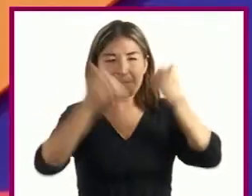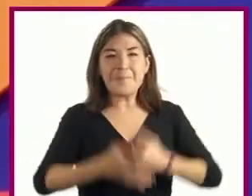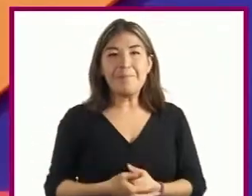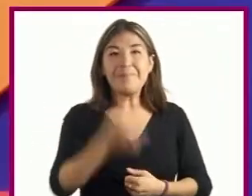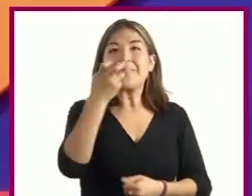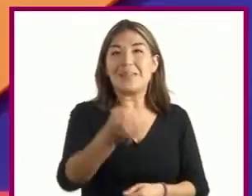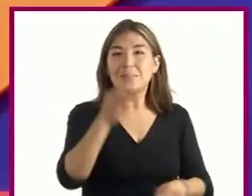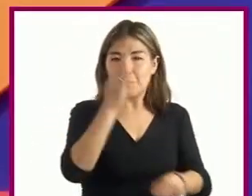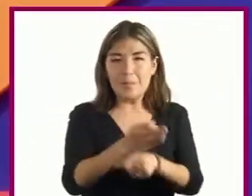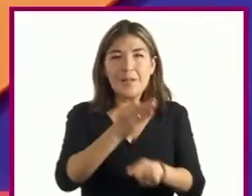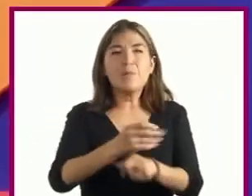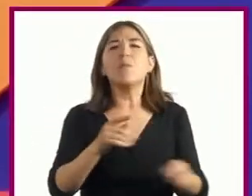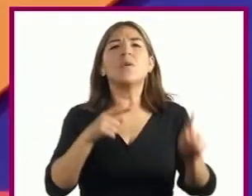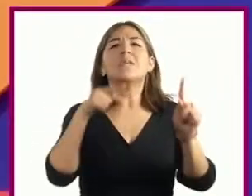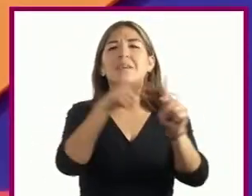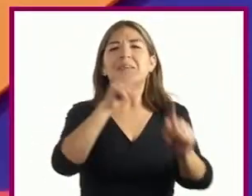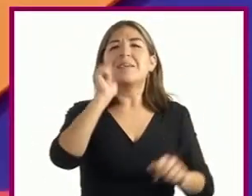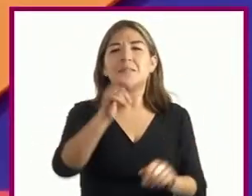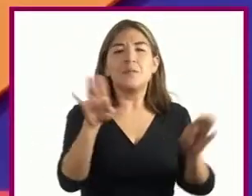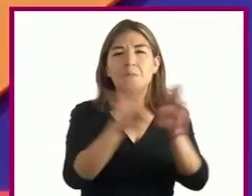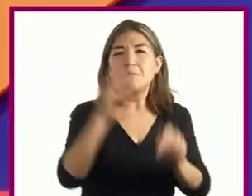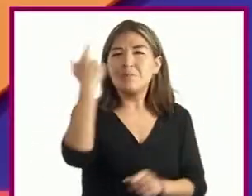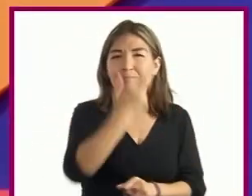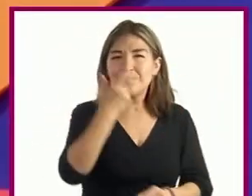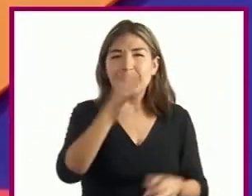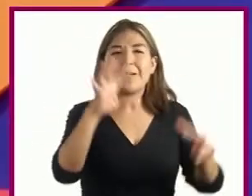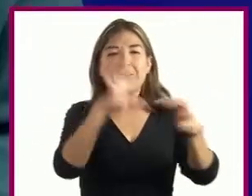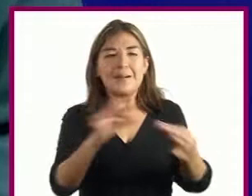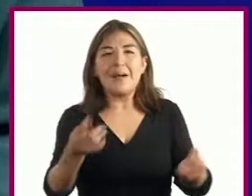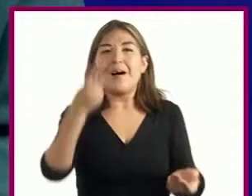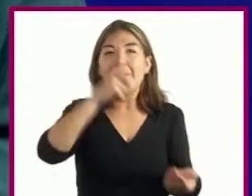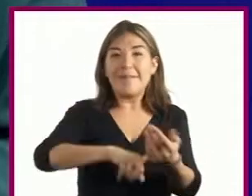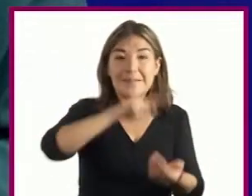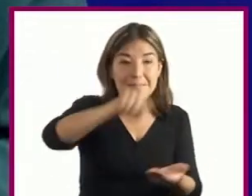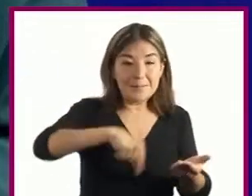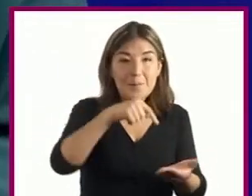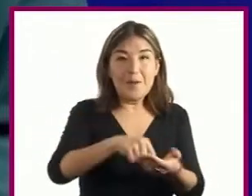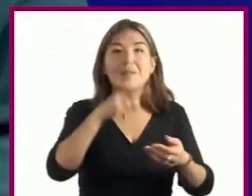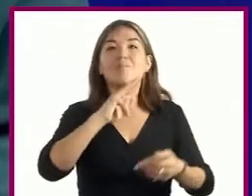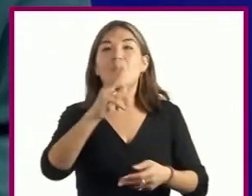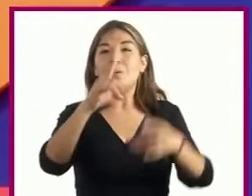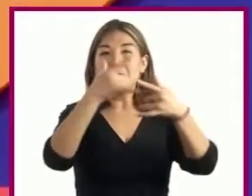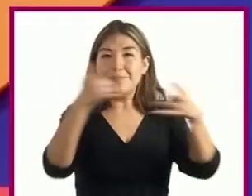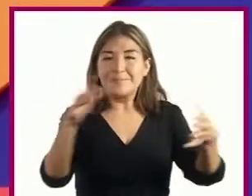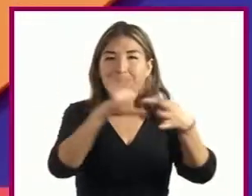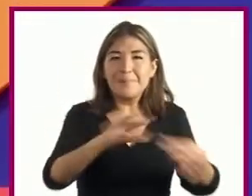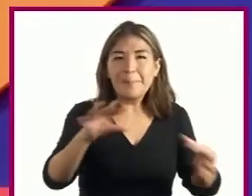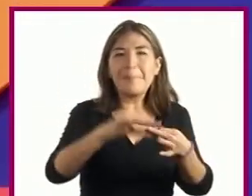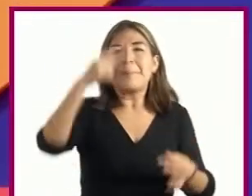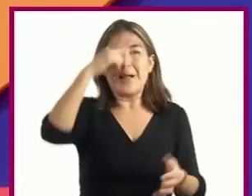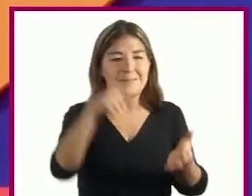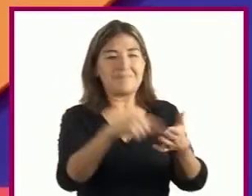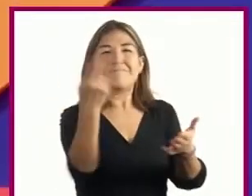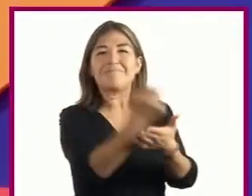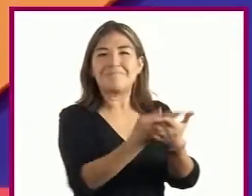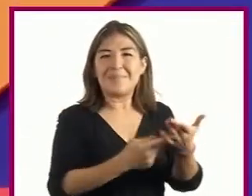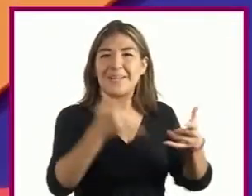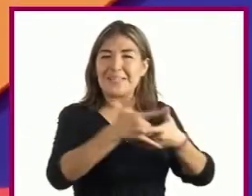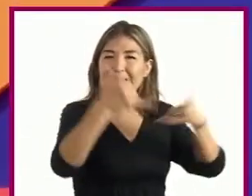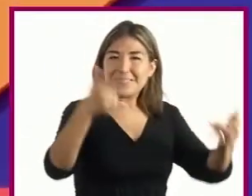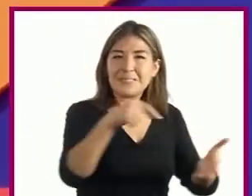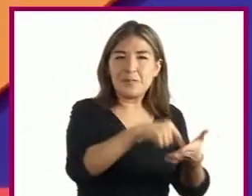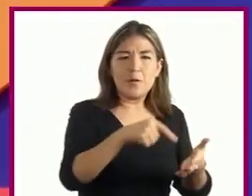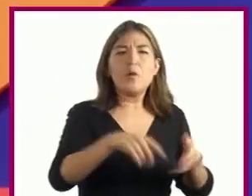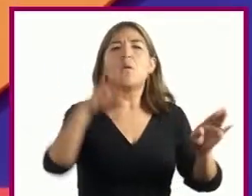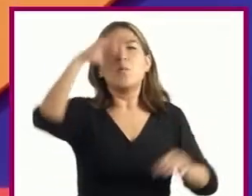Aquí es donde nos enfocaremos, en analizar esos espacios en las narraciones para elegirlos y plasmarlos en historietas, pensando